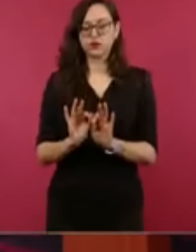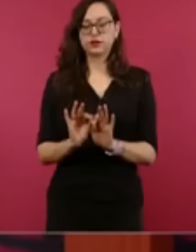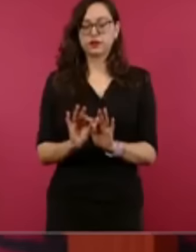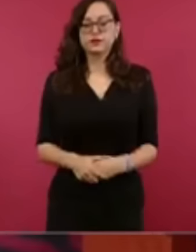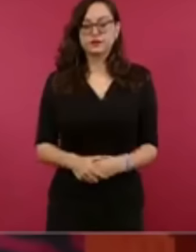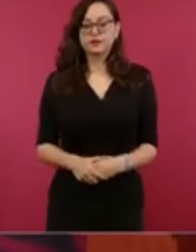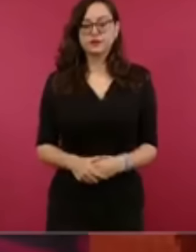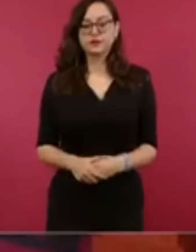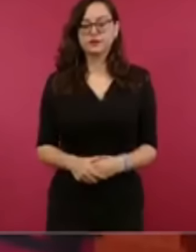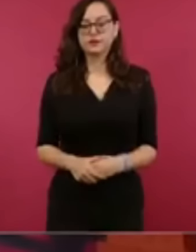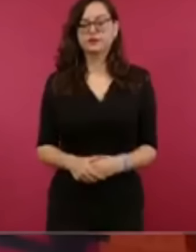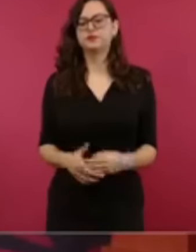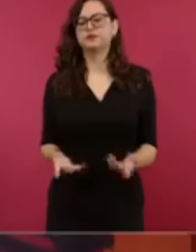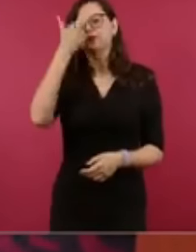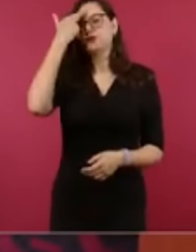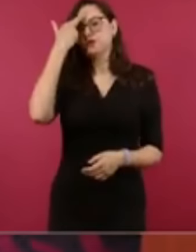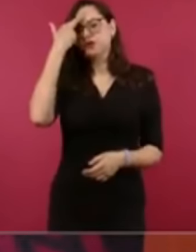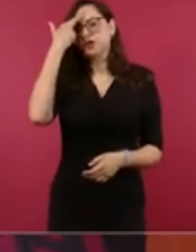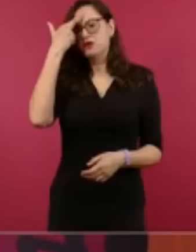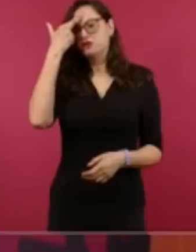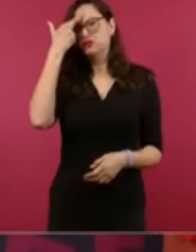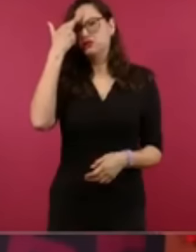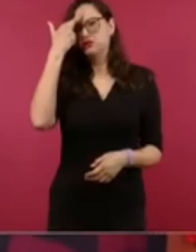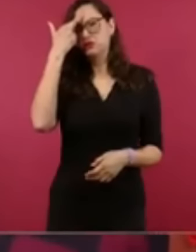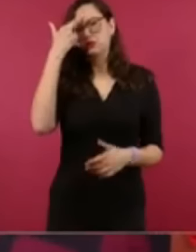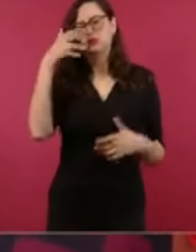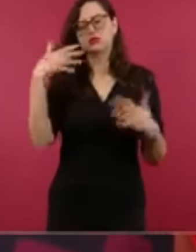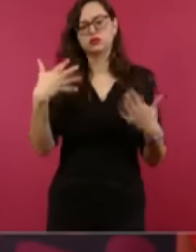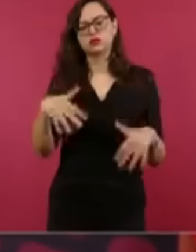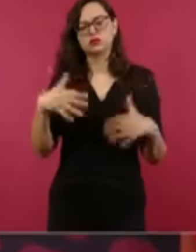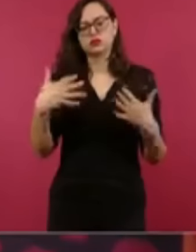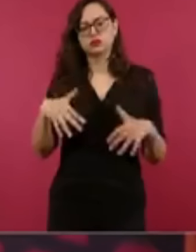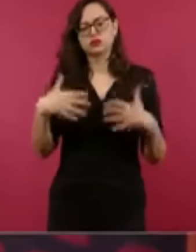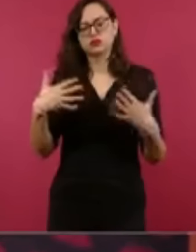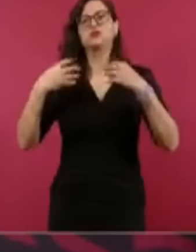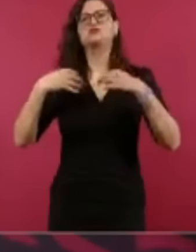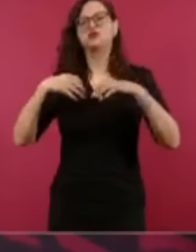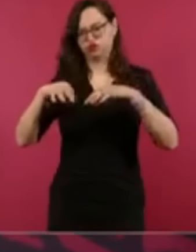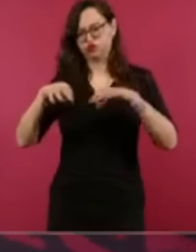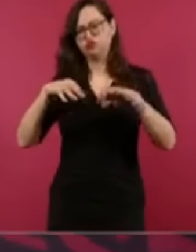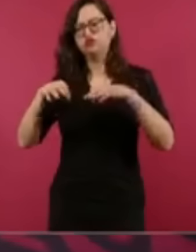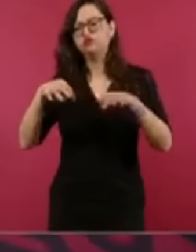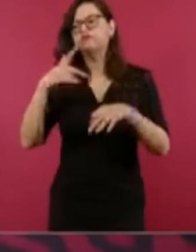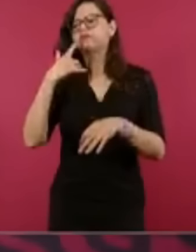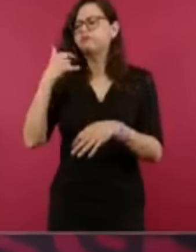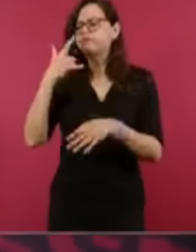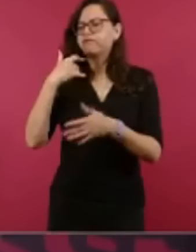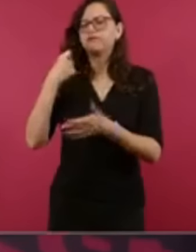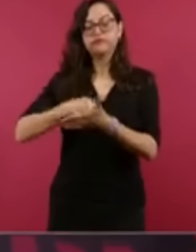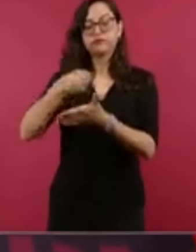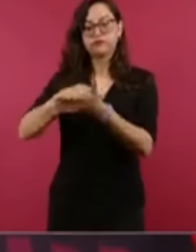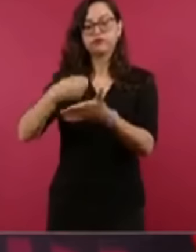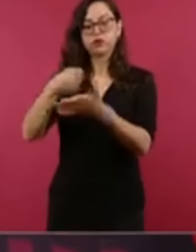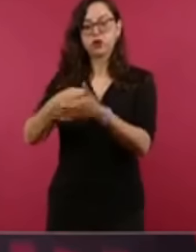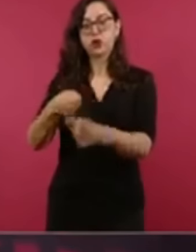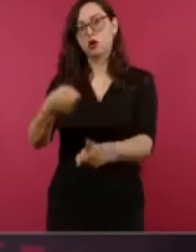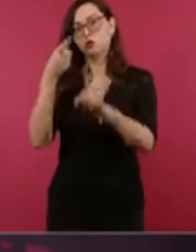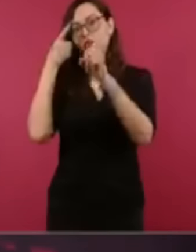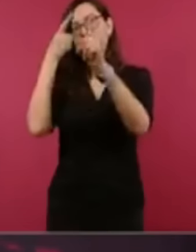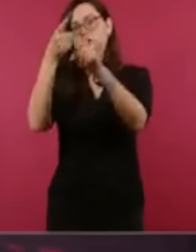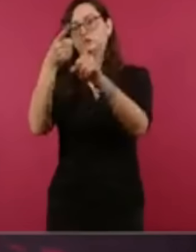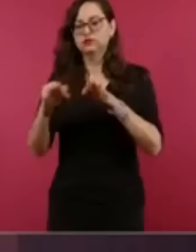recordar las luchas de los trabajadores en el mundo por mejores condiciones